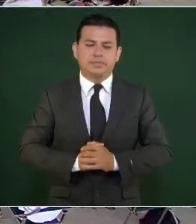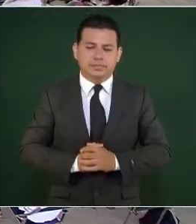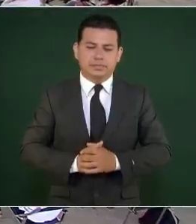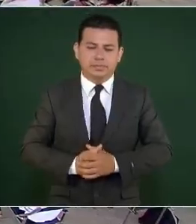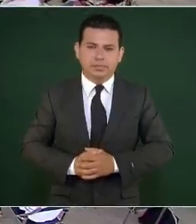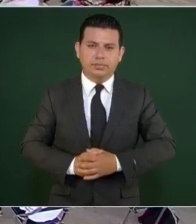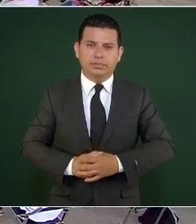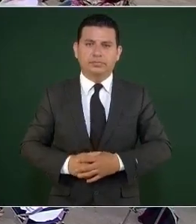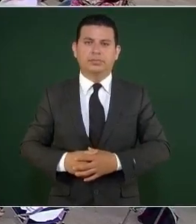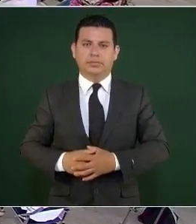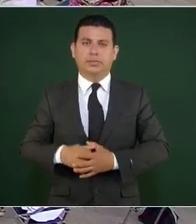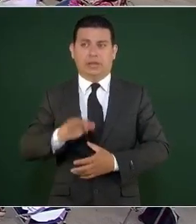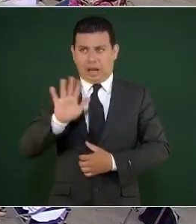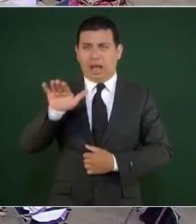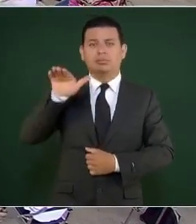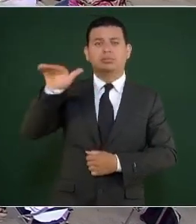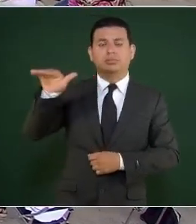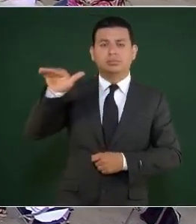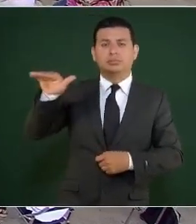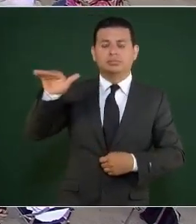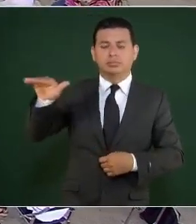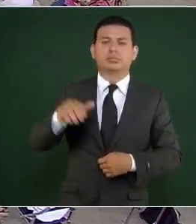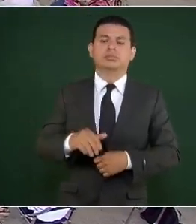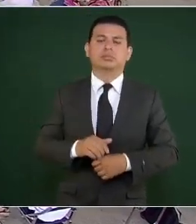Se le mandó a decir,